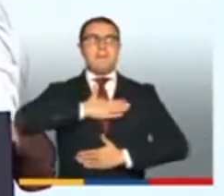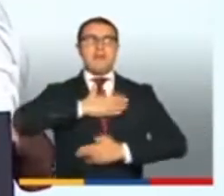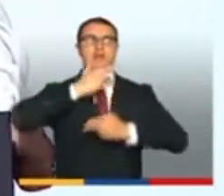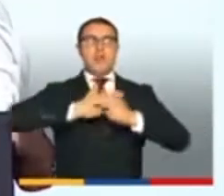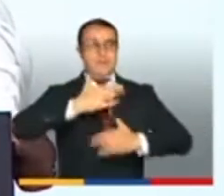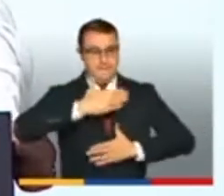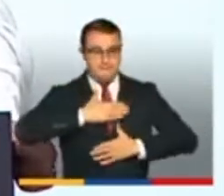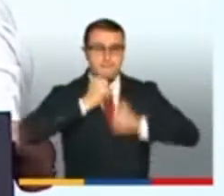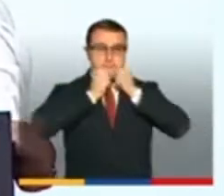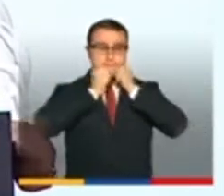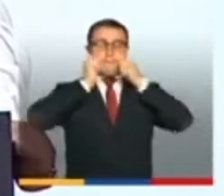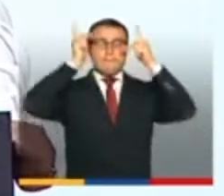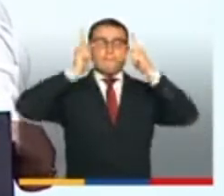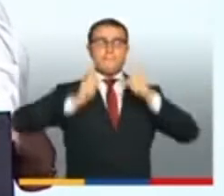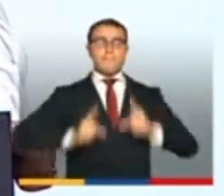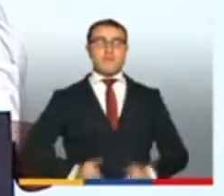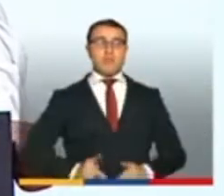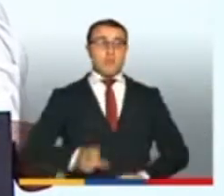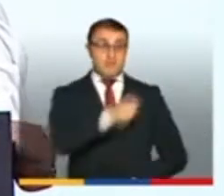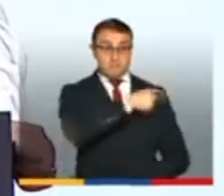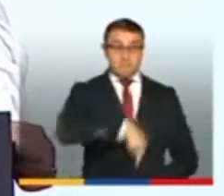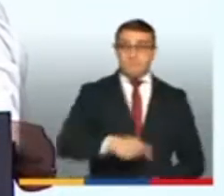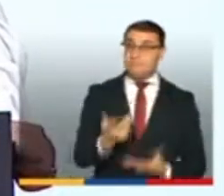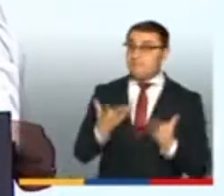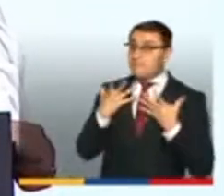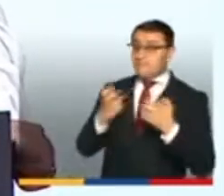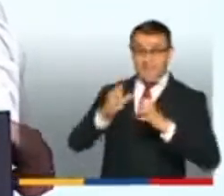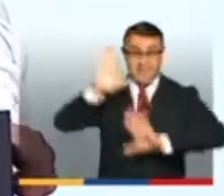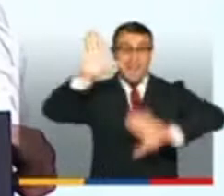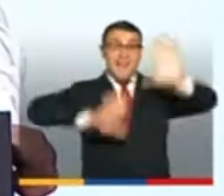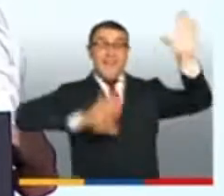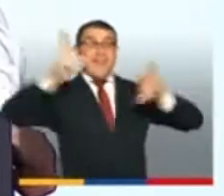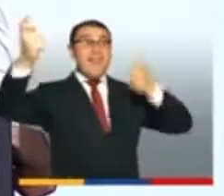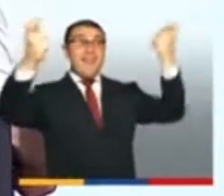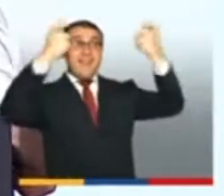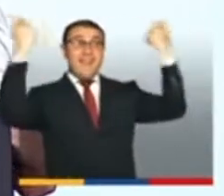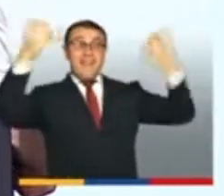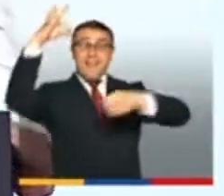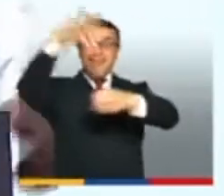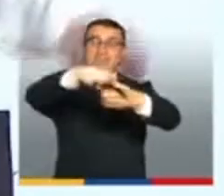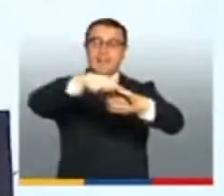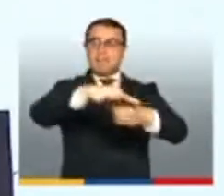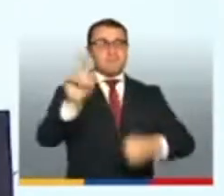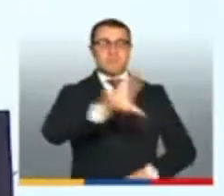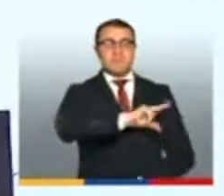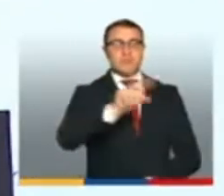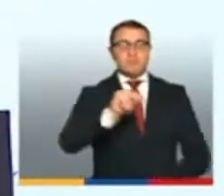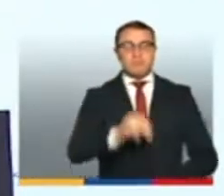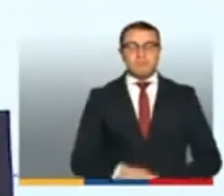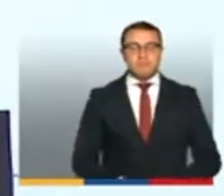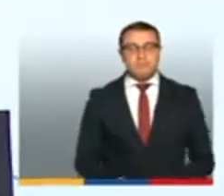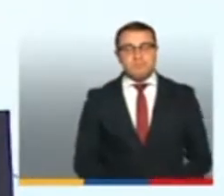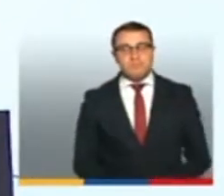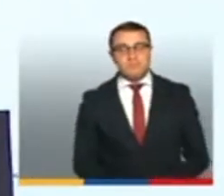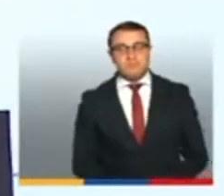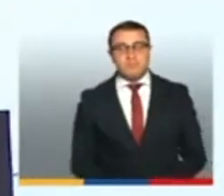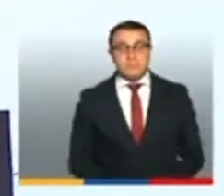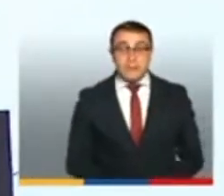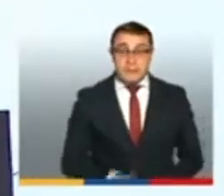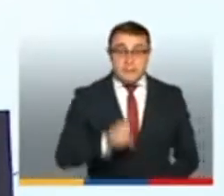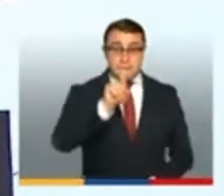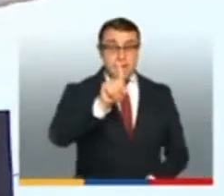no pudiera siquiera llegar a las elecciones y unos jueces